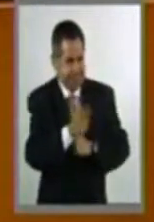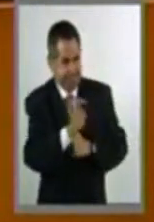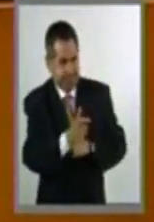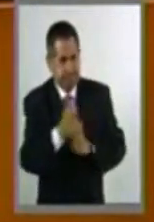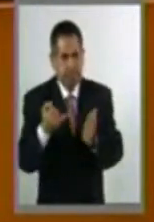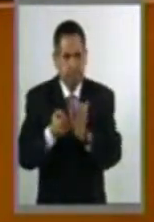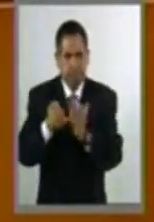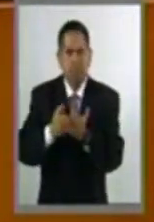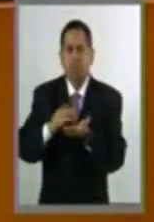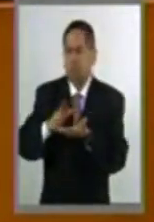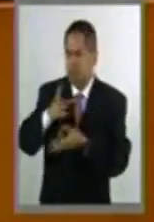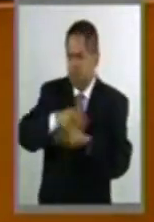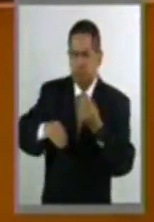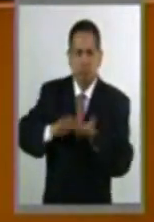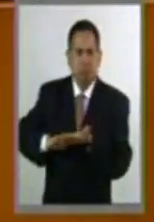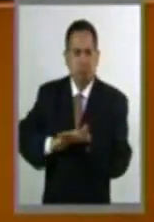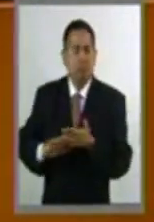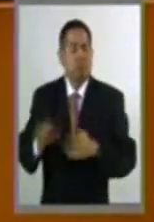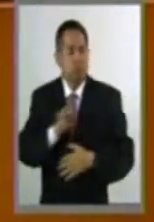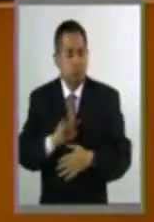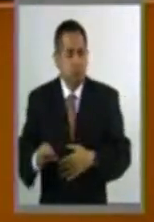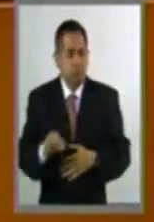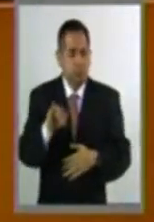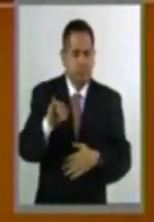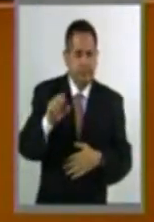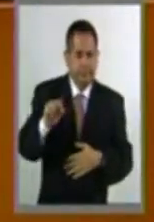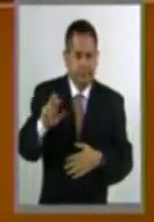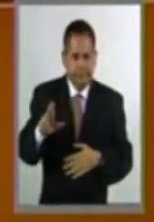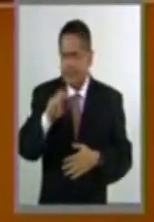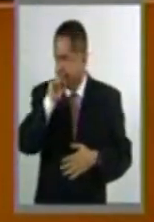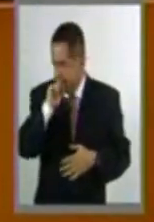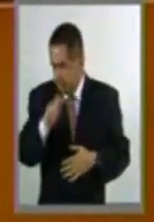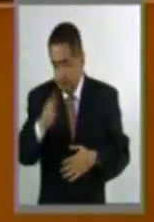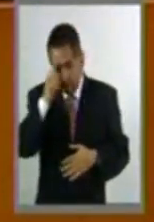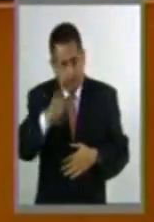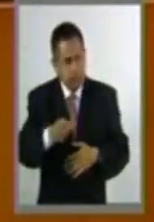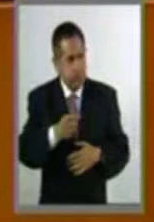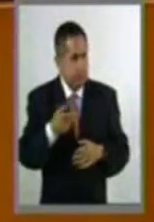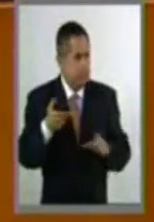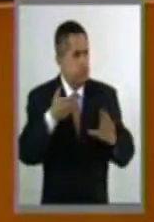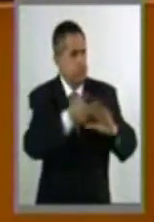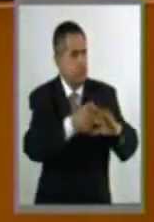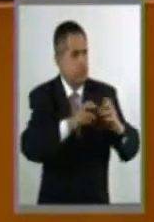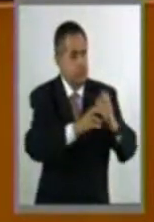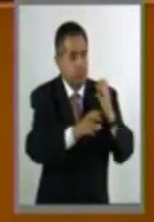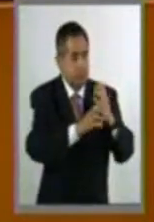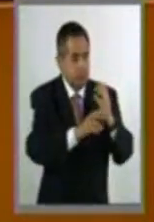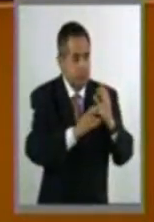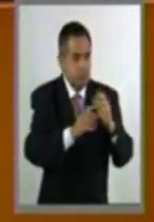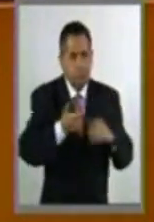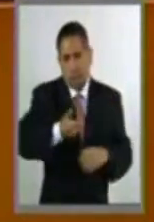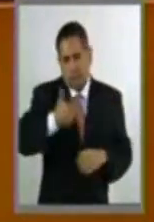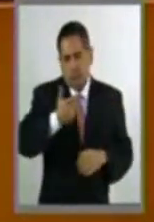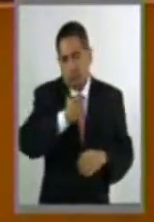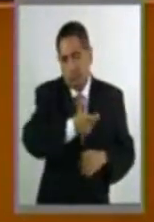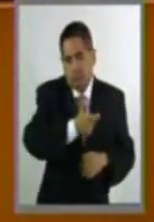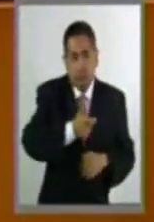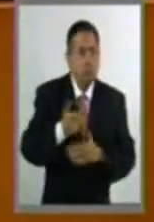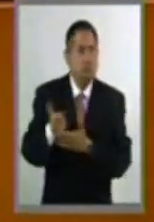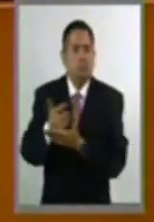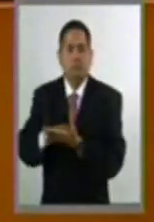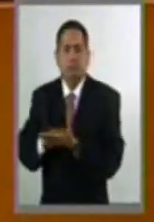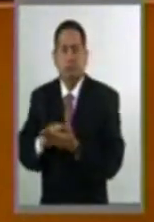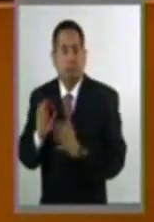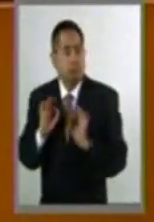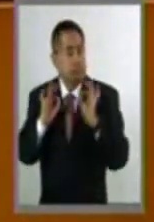impuesto sobre la renta, para compensar la inconformidad por el consecuente incremento del pago de la colegiatura. Así,